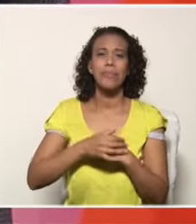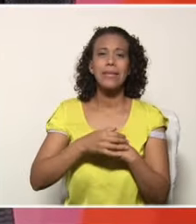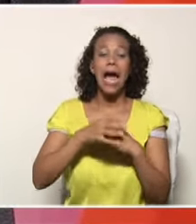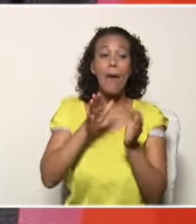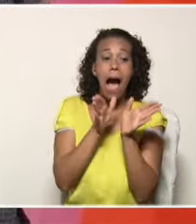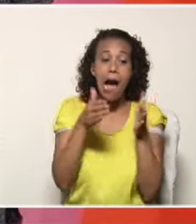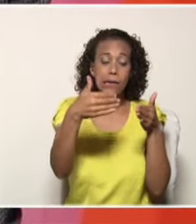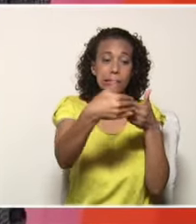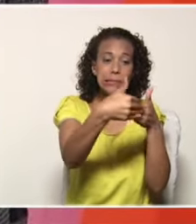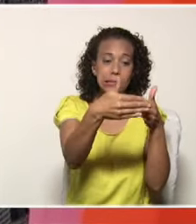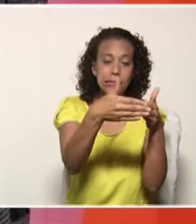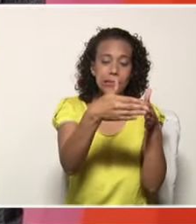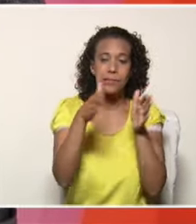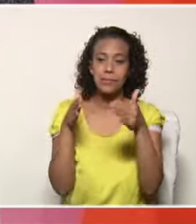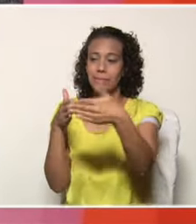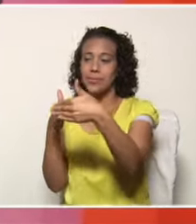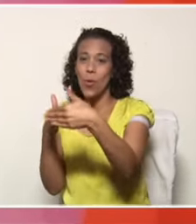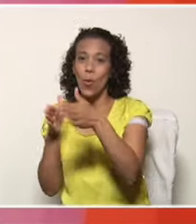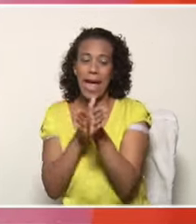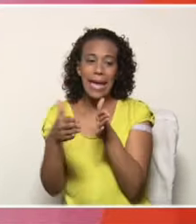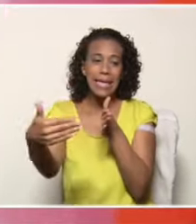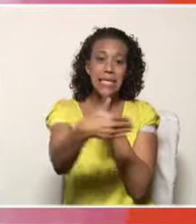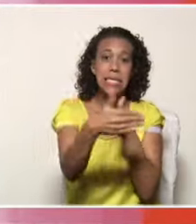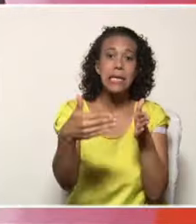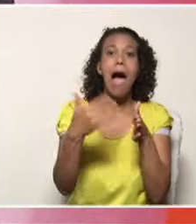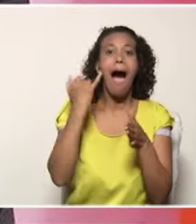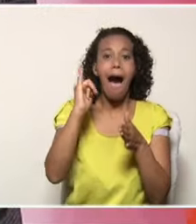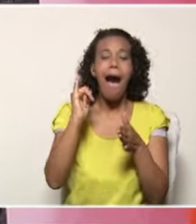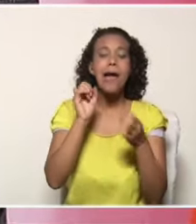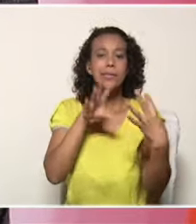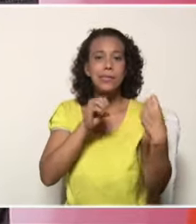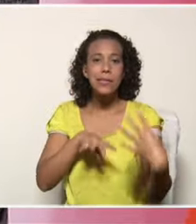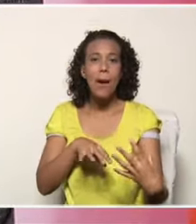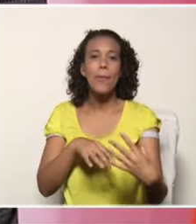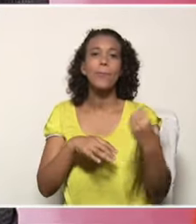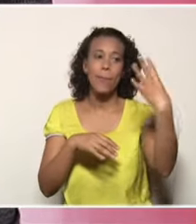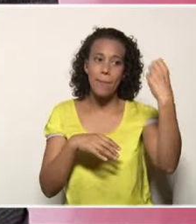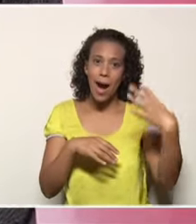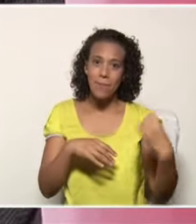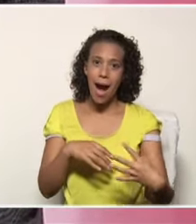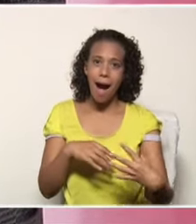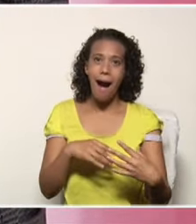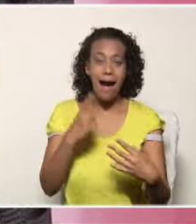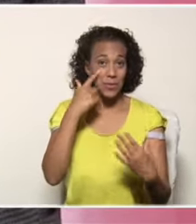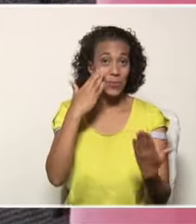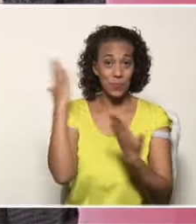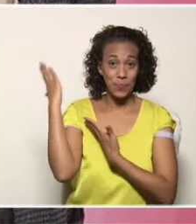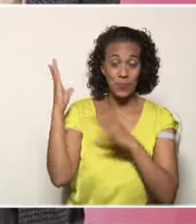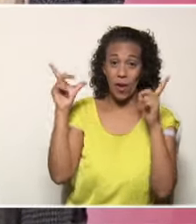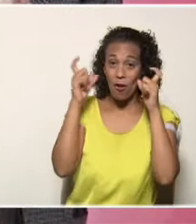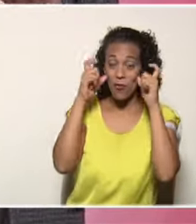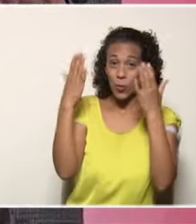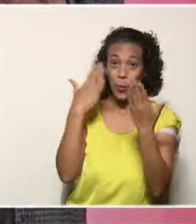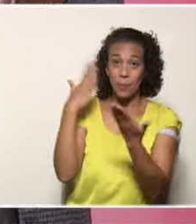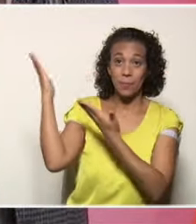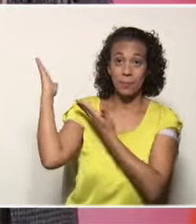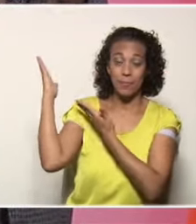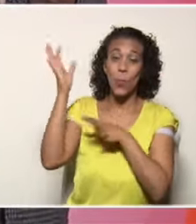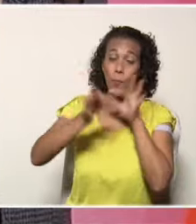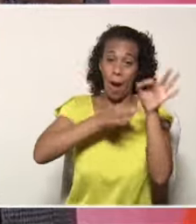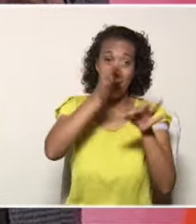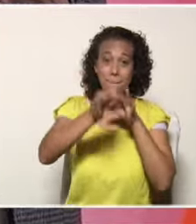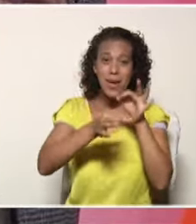Caracas hay una cosa amarilla que llamamos semáforo. Bien, esto, fíjate que aquí lo tiene, nos va a decir, nos va